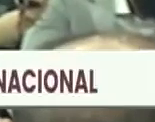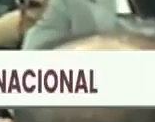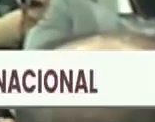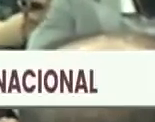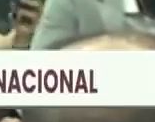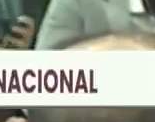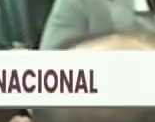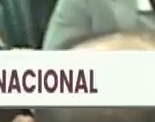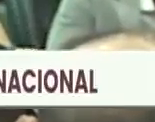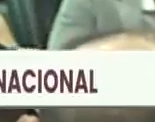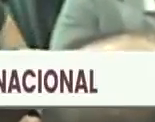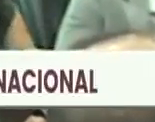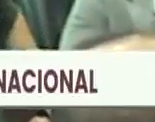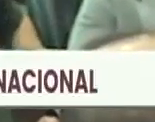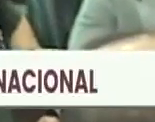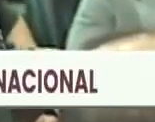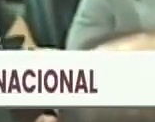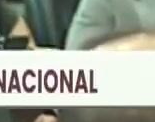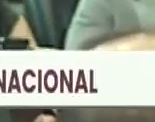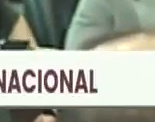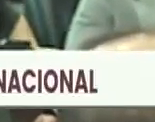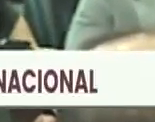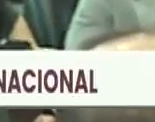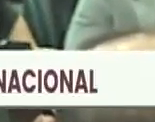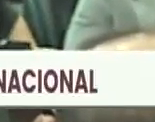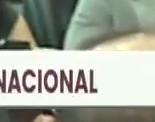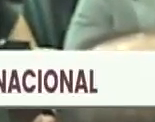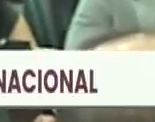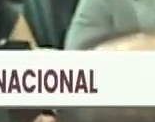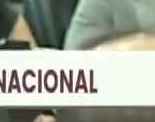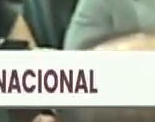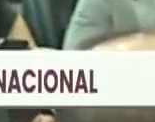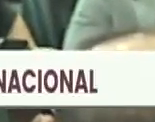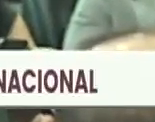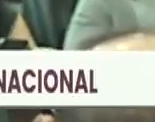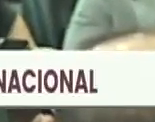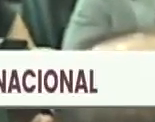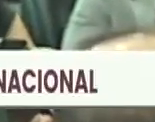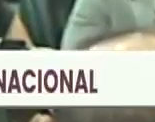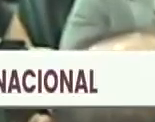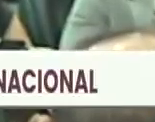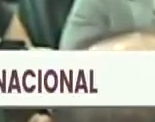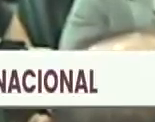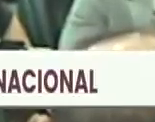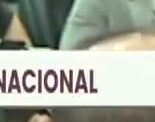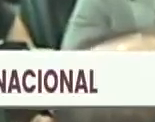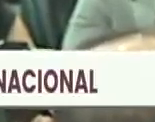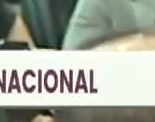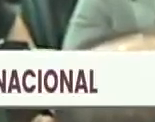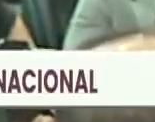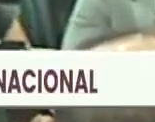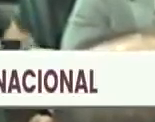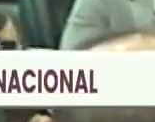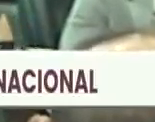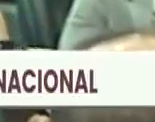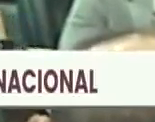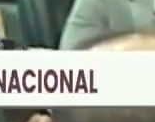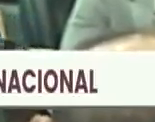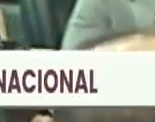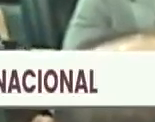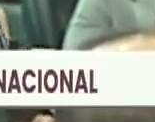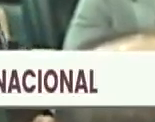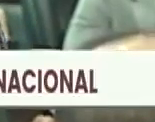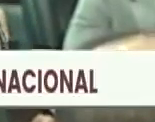de una sociedad igual sin subordinación podemos decir que nosotras estamos visibles en un ejercicio de un modelo